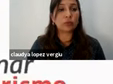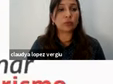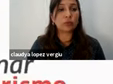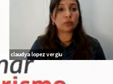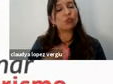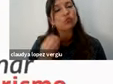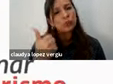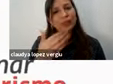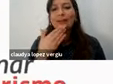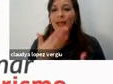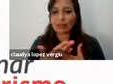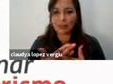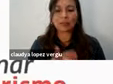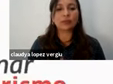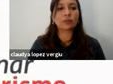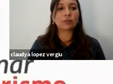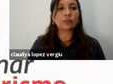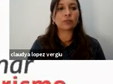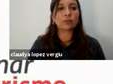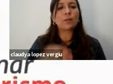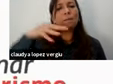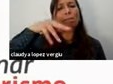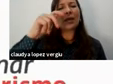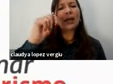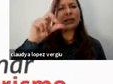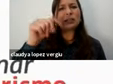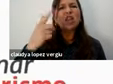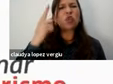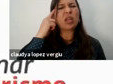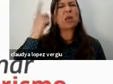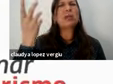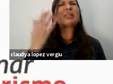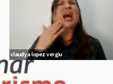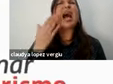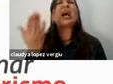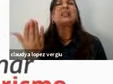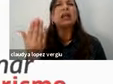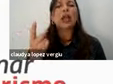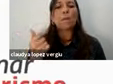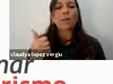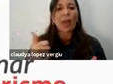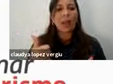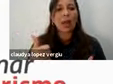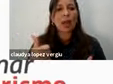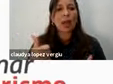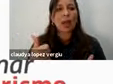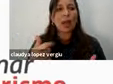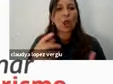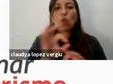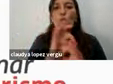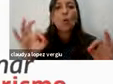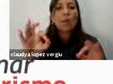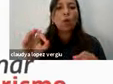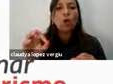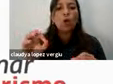Muy bien, gracias. Y Melissa, ¿y qué acciones piensan realizar o adaptar para esta nueva